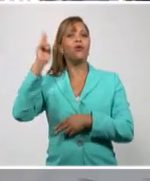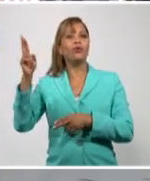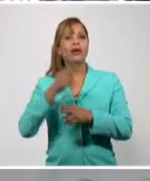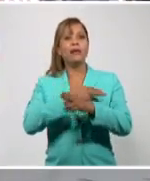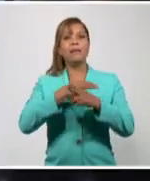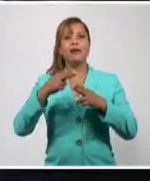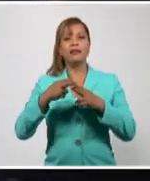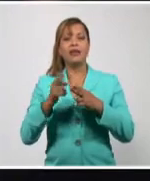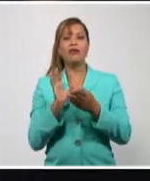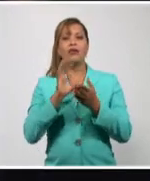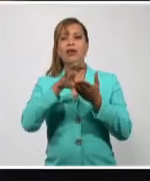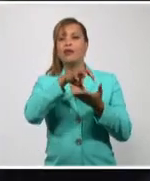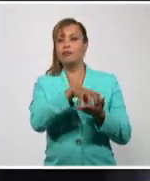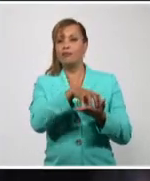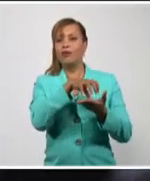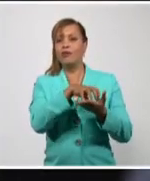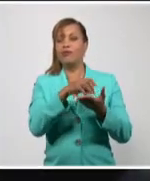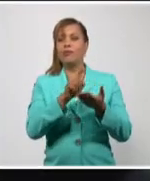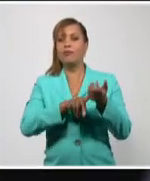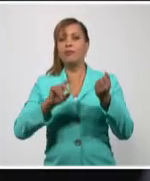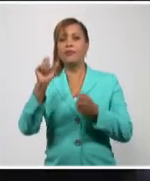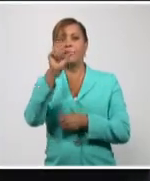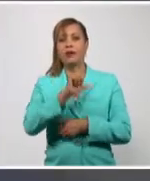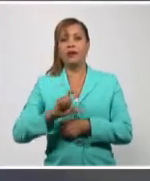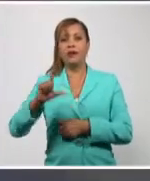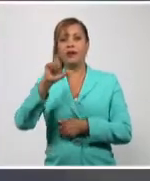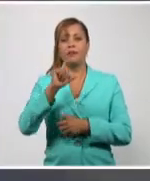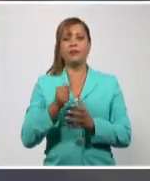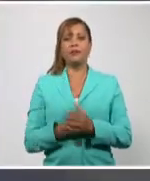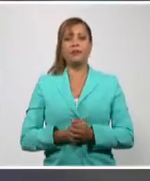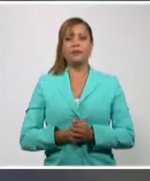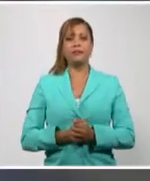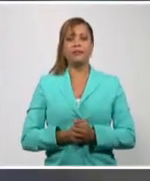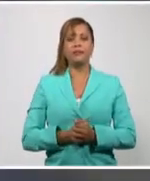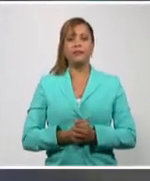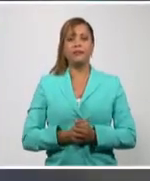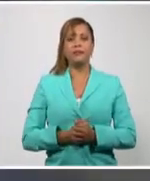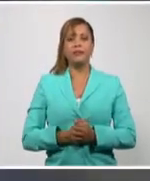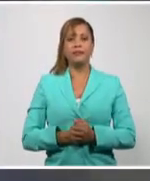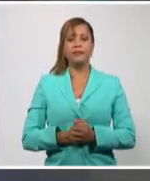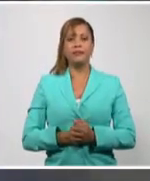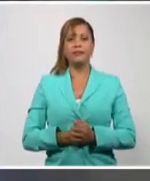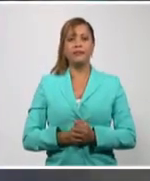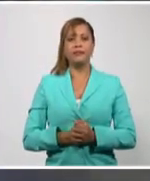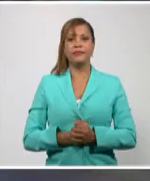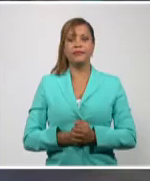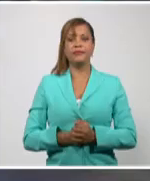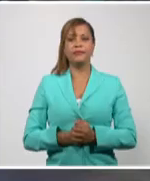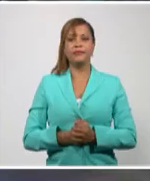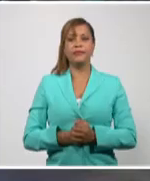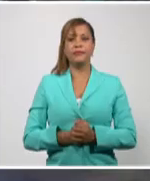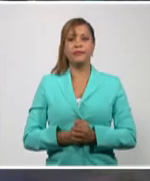de Camagüey. Desde Audiovisuales Príncipe de la Oficina del Historiador de la Ciudad de Camagüey, Alejandro García Gutiérrez, Sistema Informativo de la Televisión.